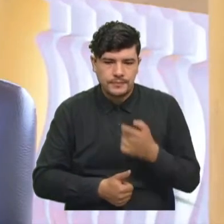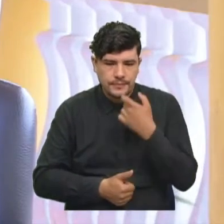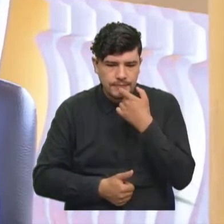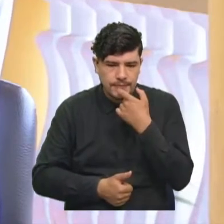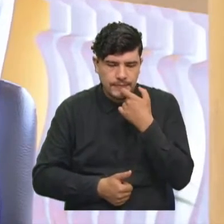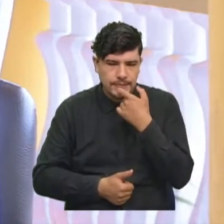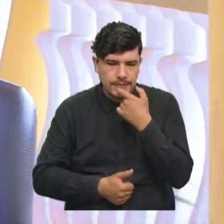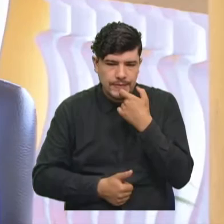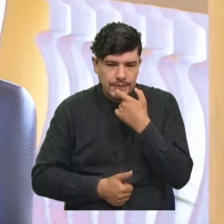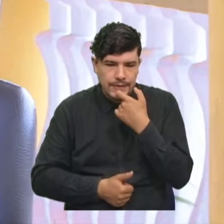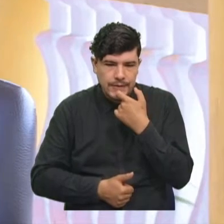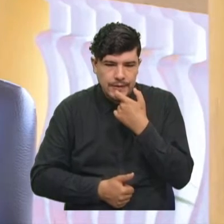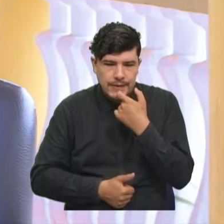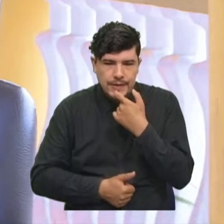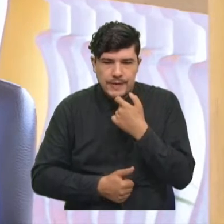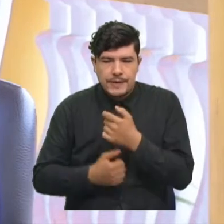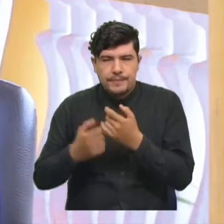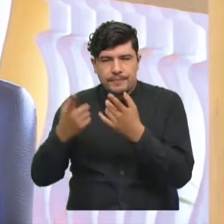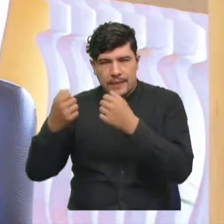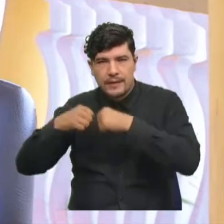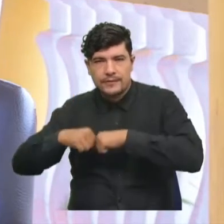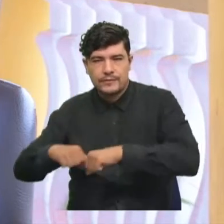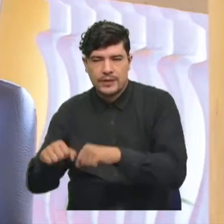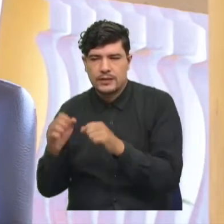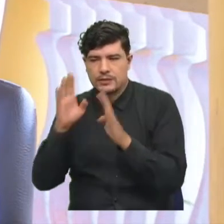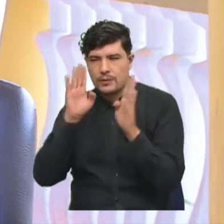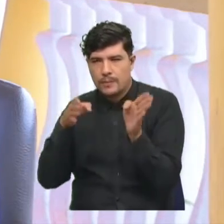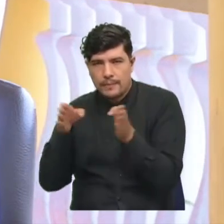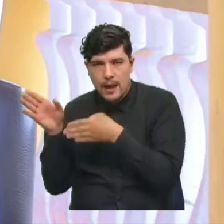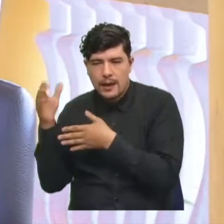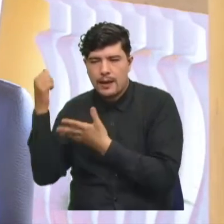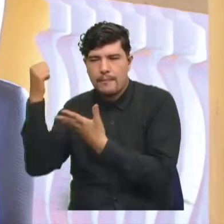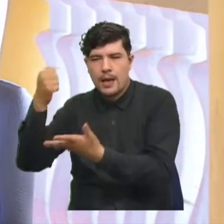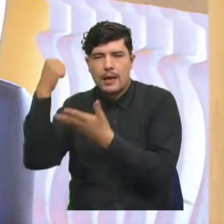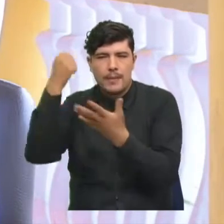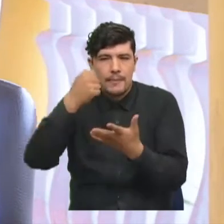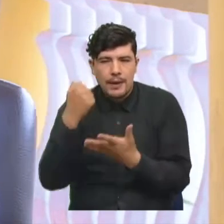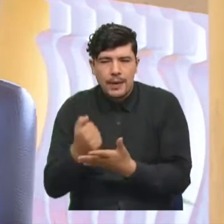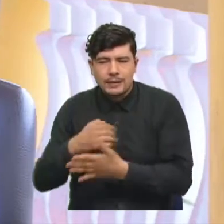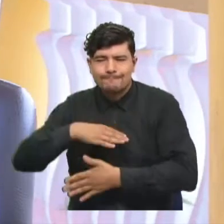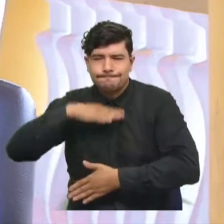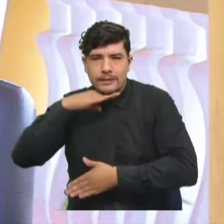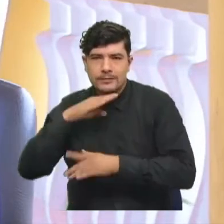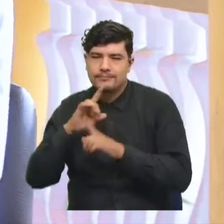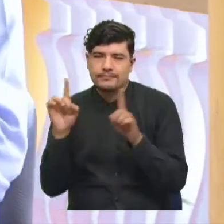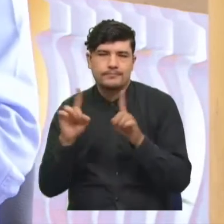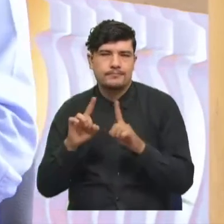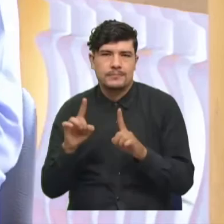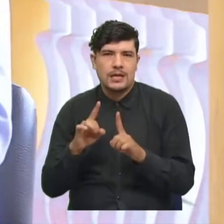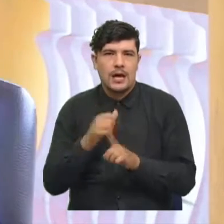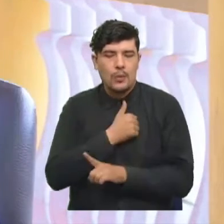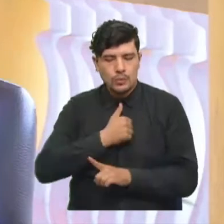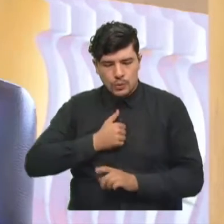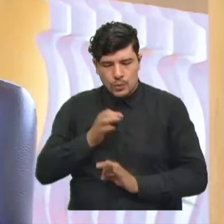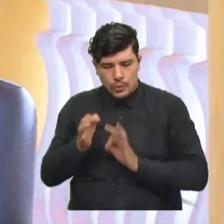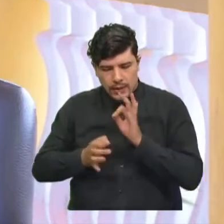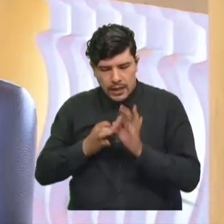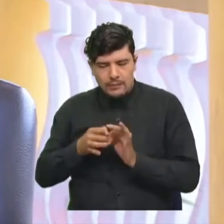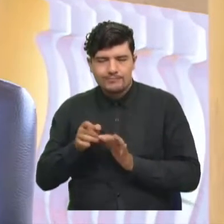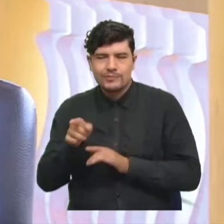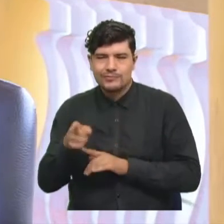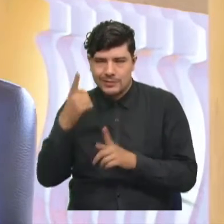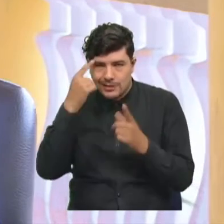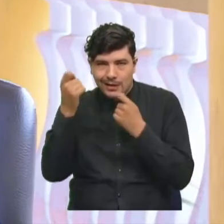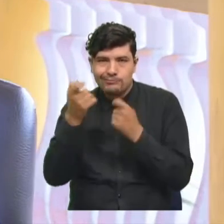plan de expansión que hemos hecho las inversiones que han hecho no son suficientes y la mejor estrategia es el autocuidado pero desde luego pues